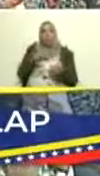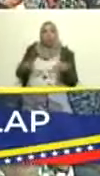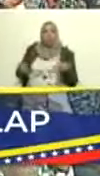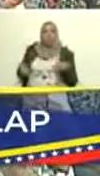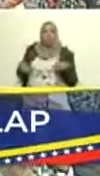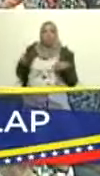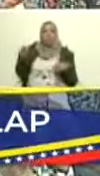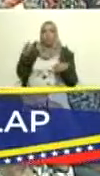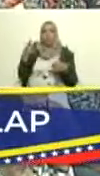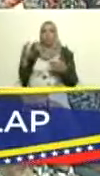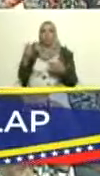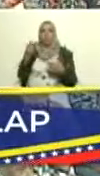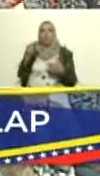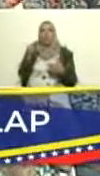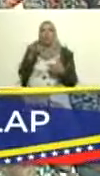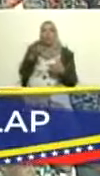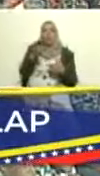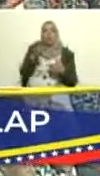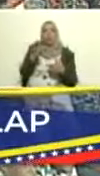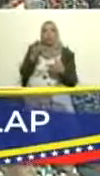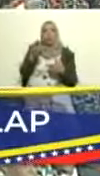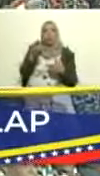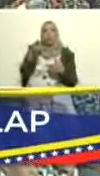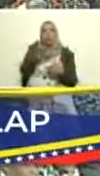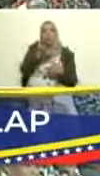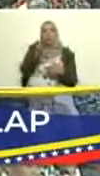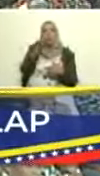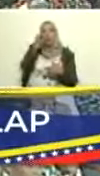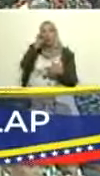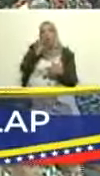de Turén. ¡300 años de Turén!